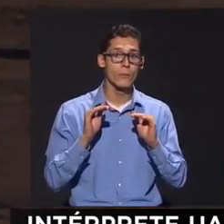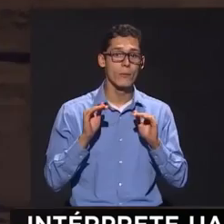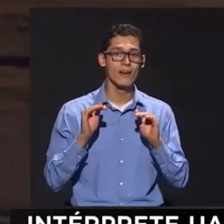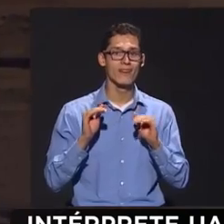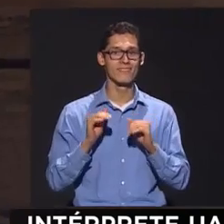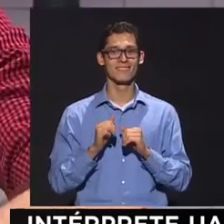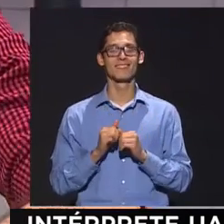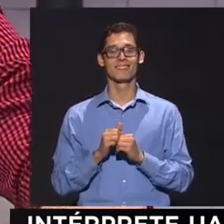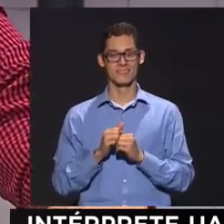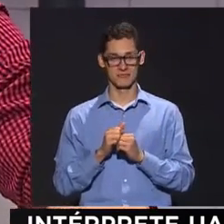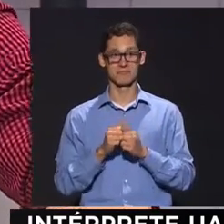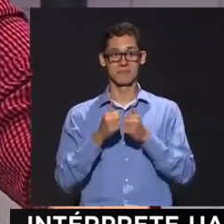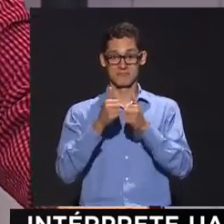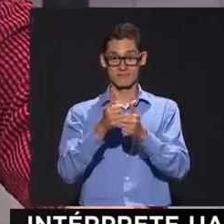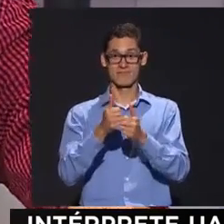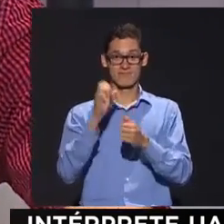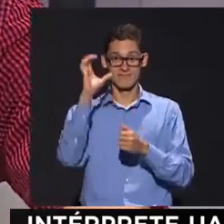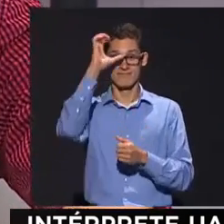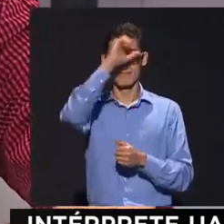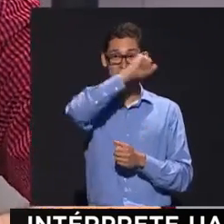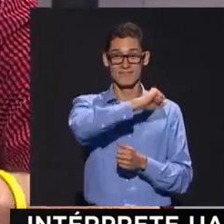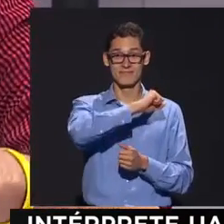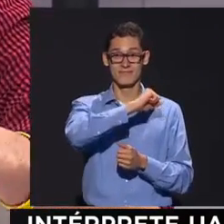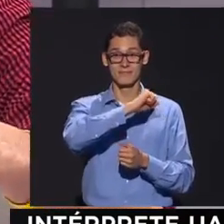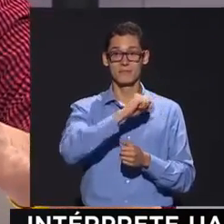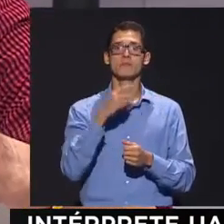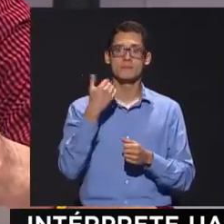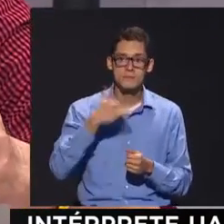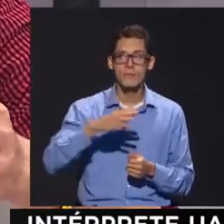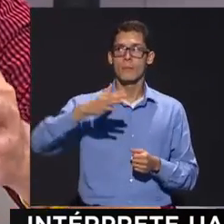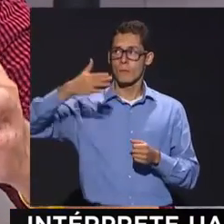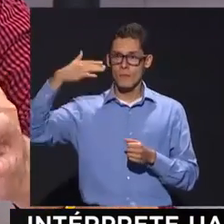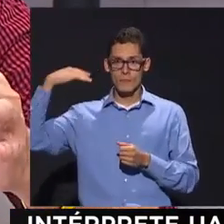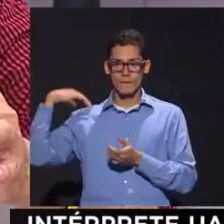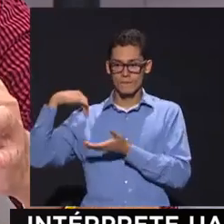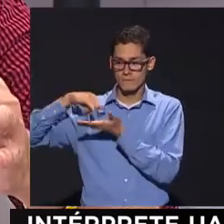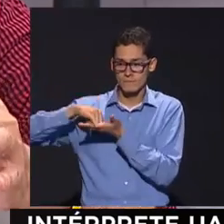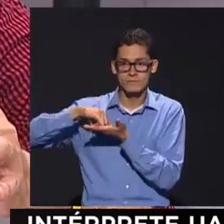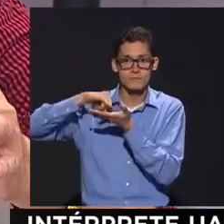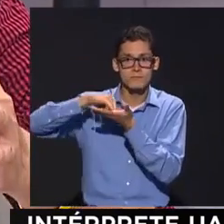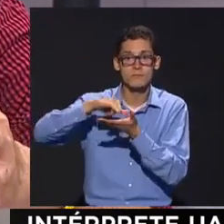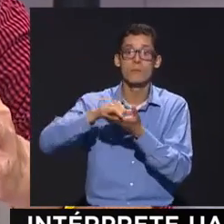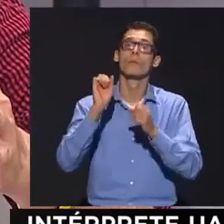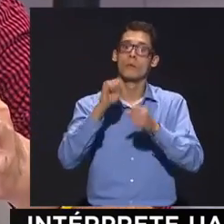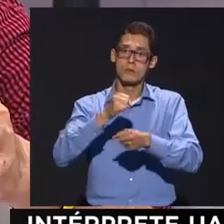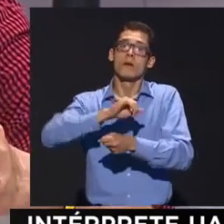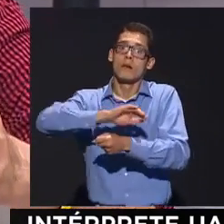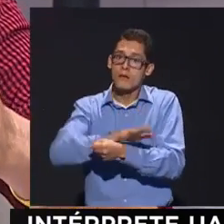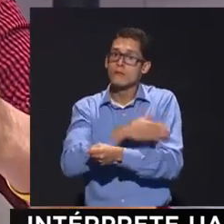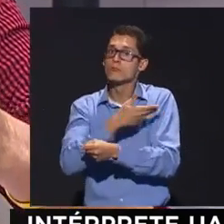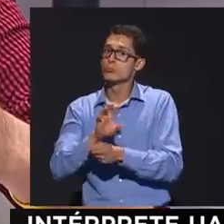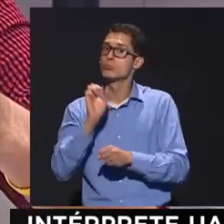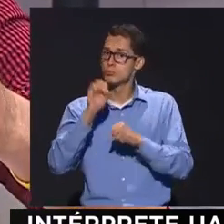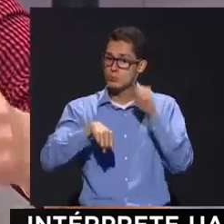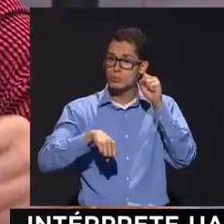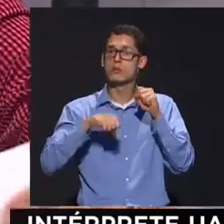ahí está entonces que ha comprobado que en todo este recorrido de programas que hemos tenido nosotros podemos componer y escribir nuestra propia